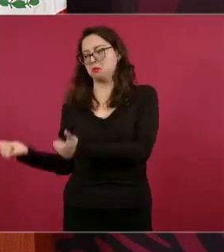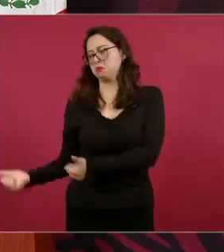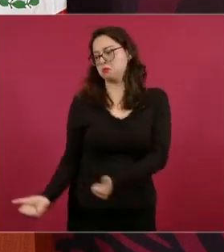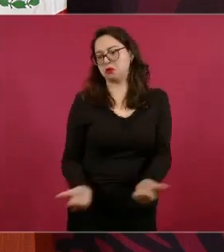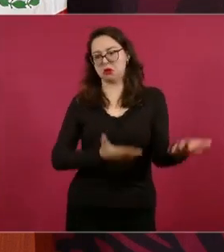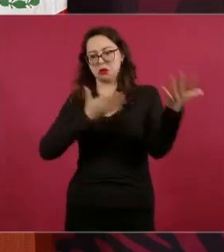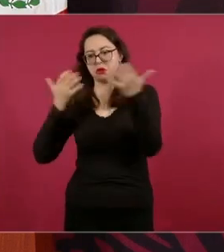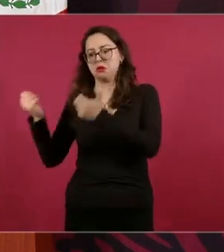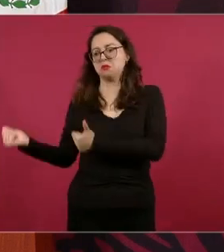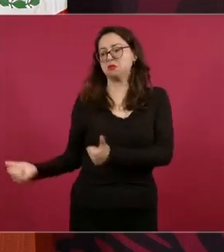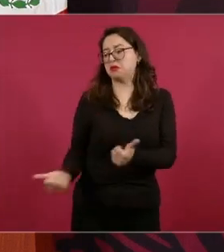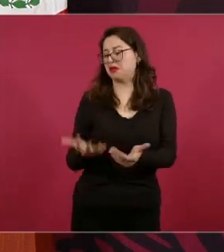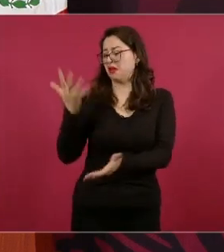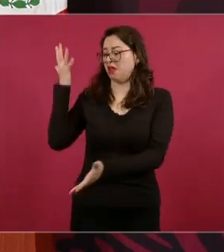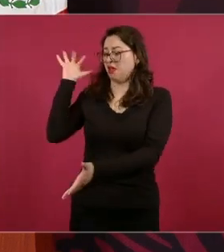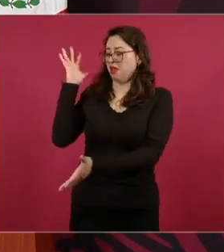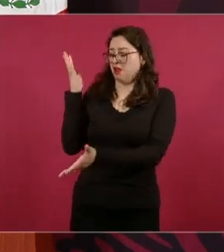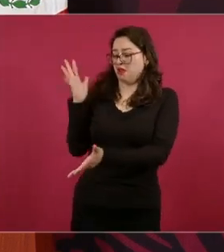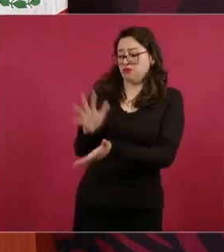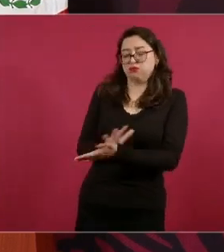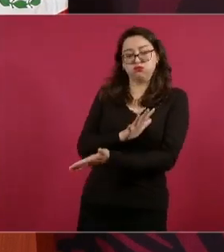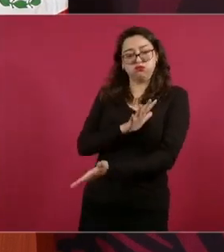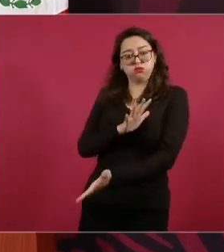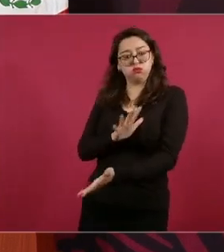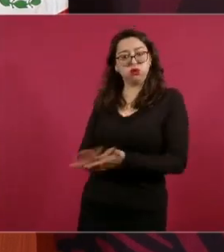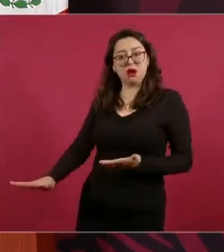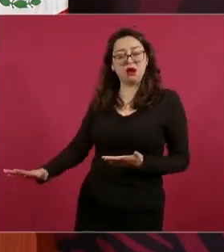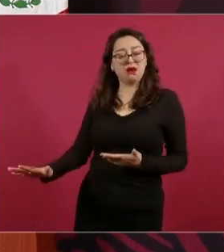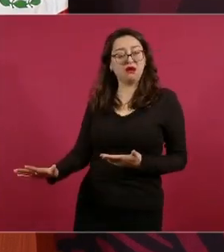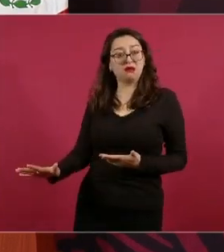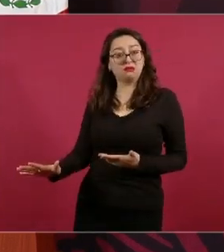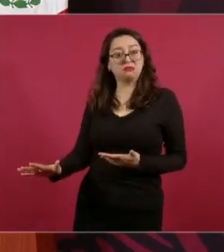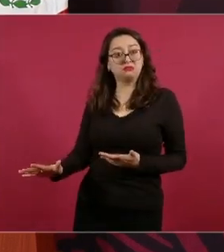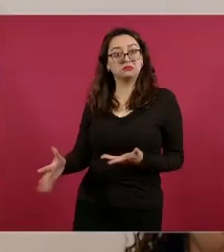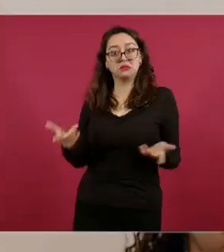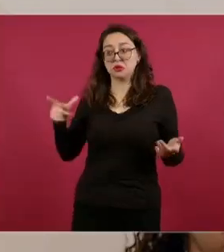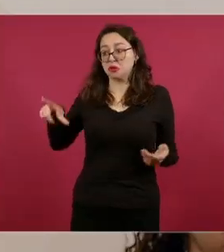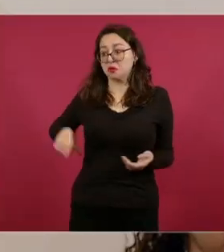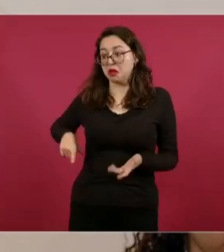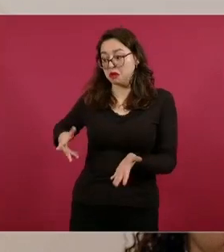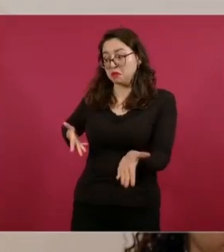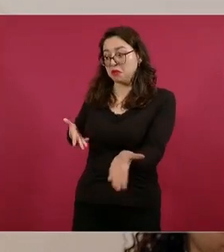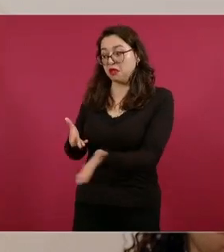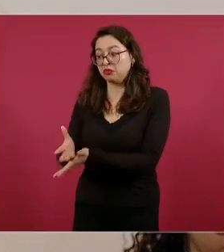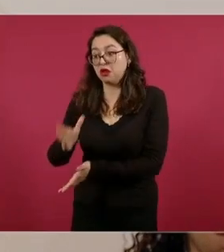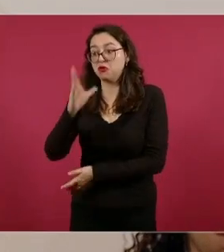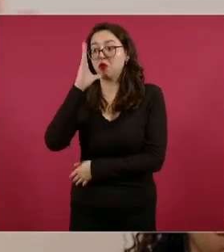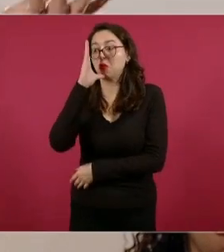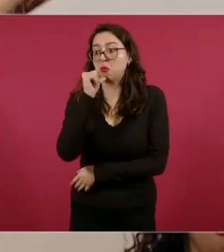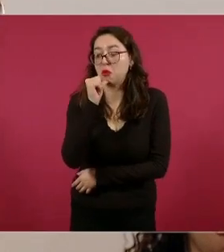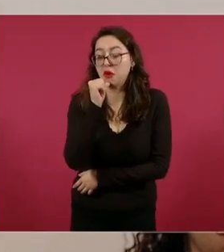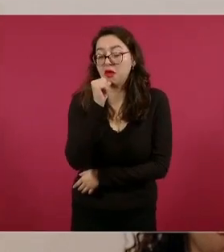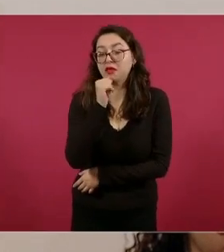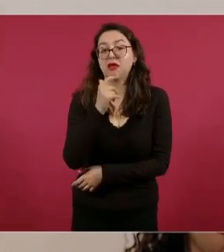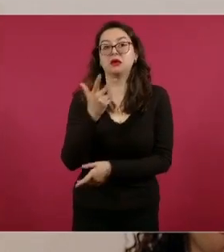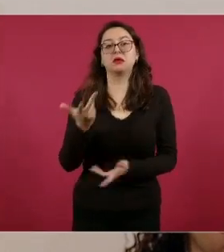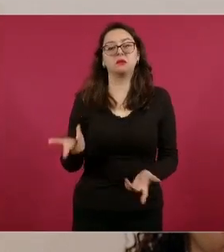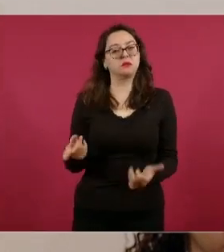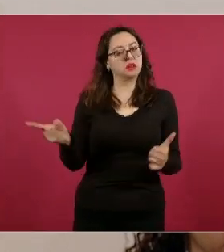porque por encima de todo está lo mercantil, lo que hablamos de la salud y de los